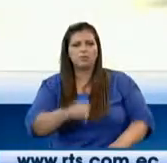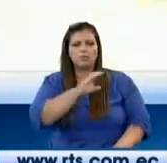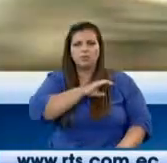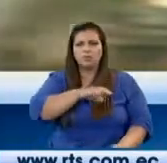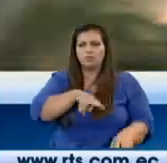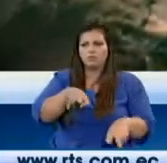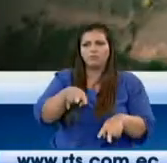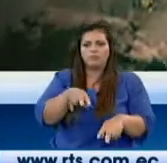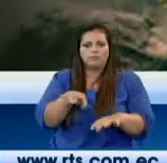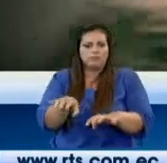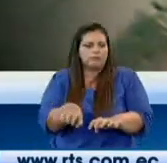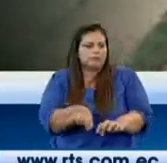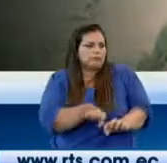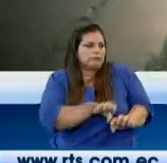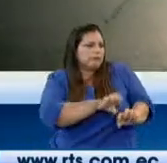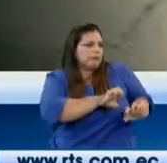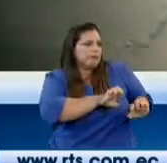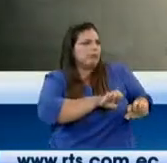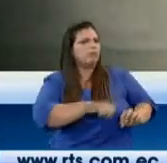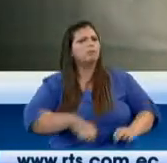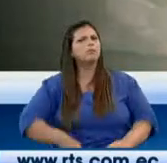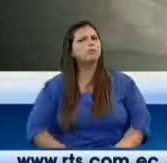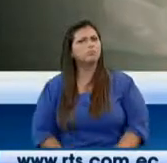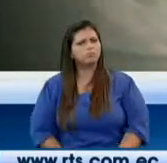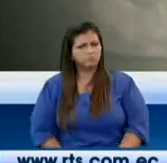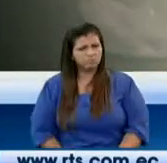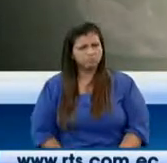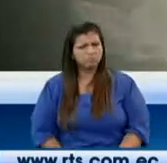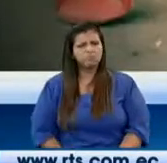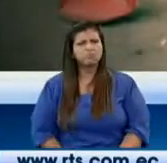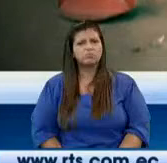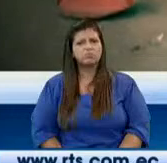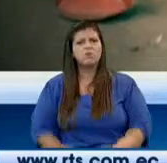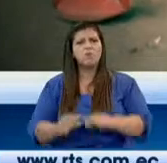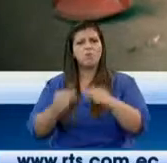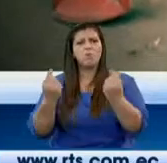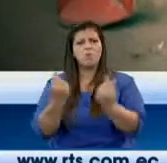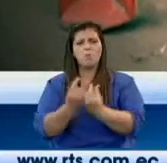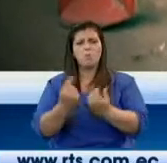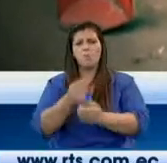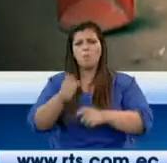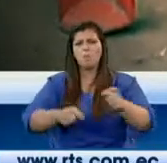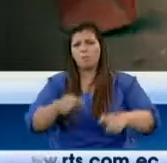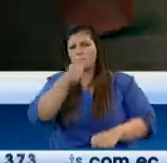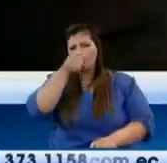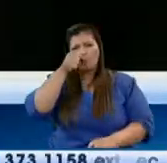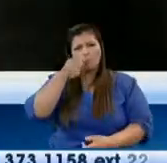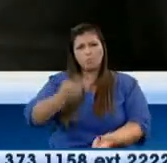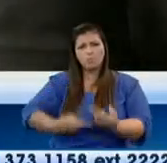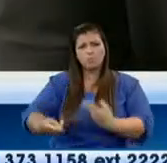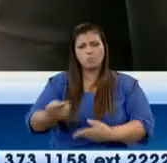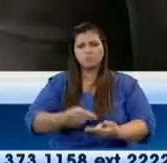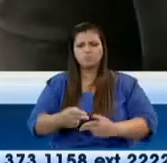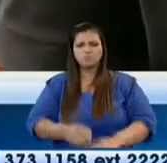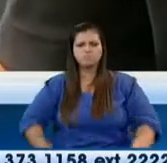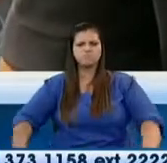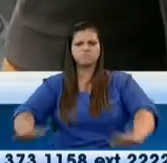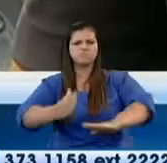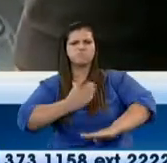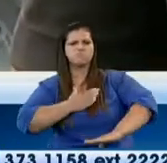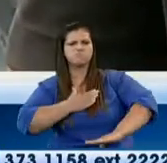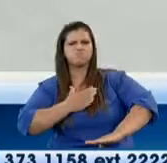más. Las bandas que se empujan por la conquista del microtráfico no miden ninguna consecuencia. La saqué a mi hija del